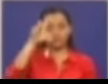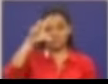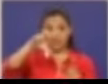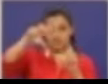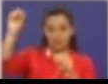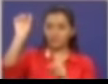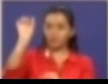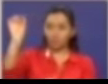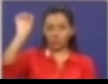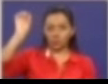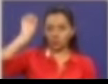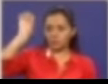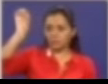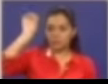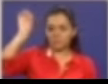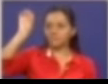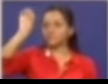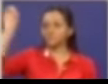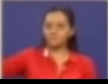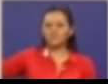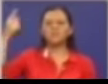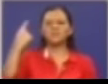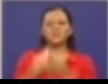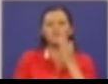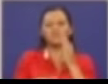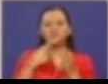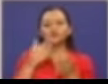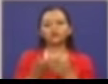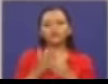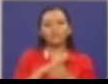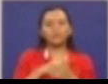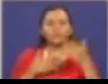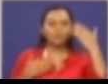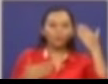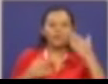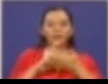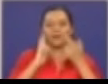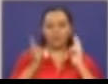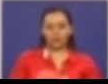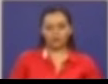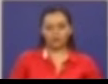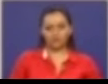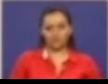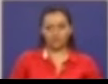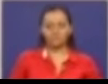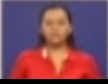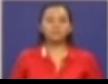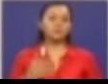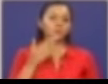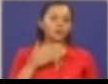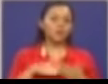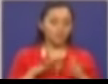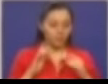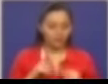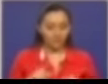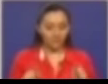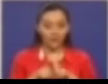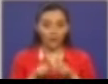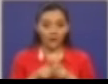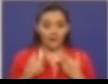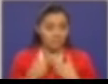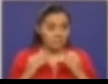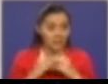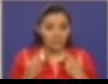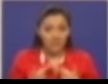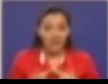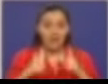vértices, nos señala el entorno político y regulatorio. Esto tiene que ver mucho con ideología, ¿no? Mientras más liberalicemos el mercado,